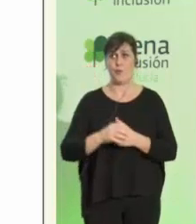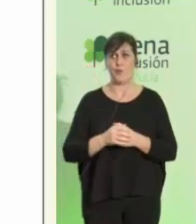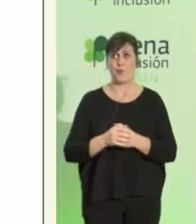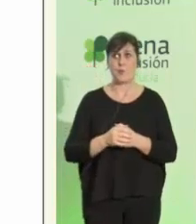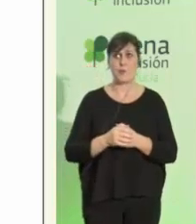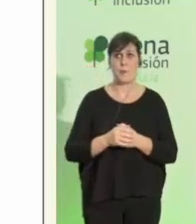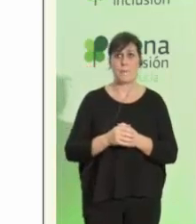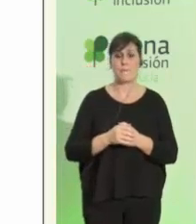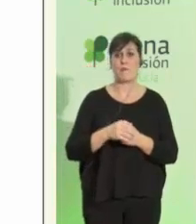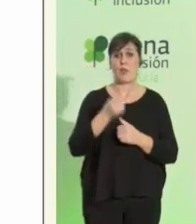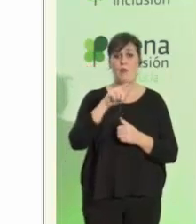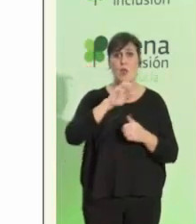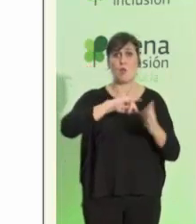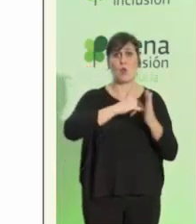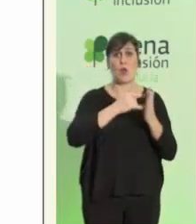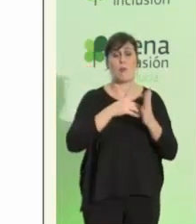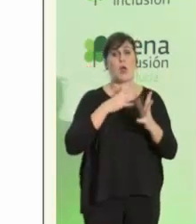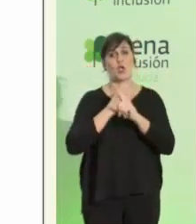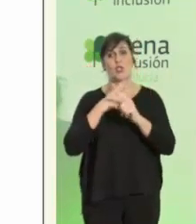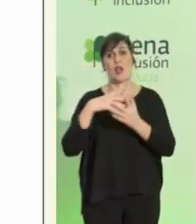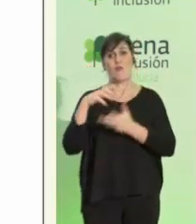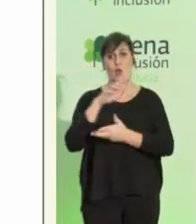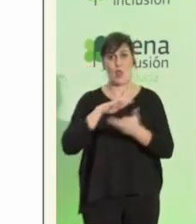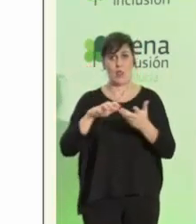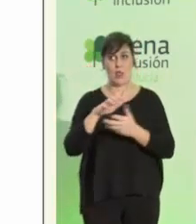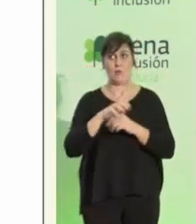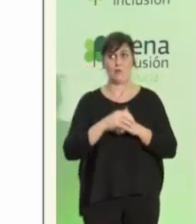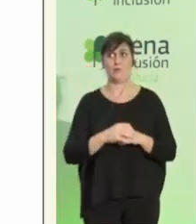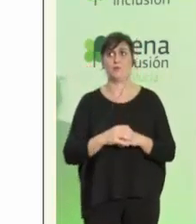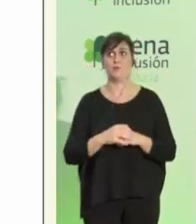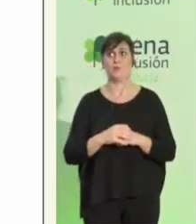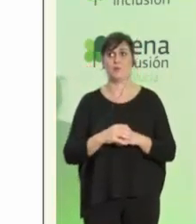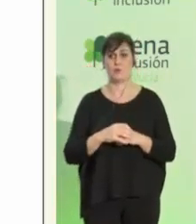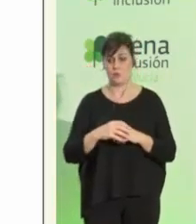También tenemos un programa contra la violencia.